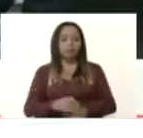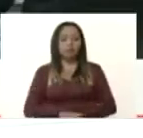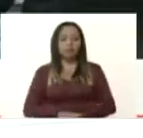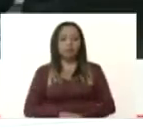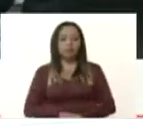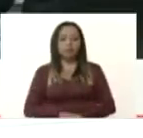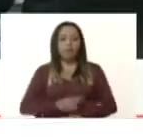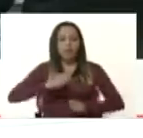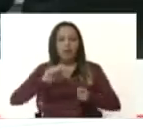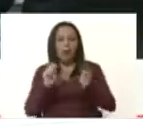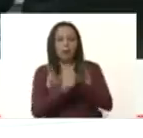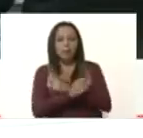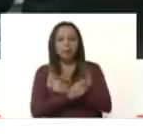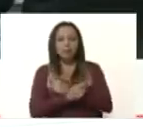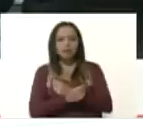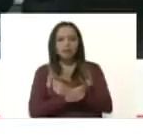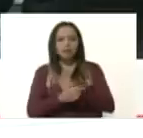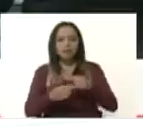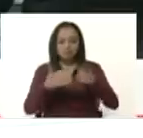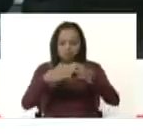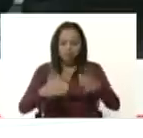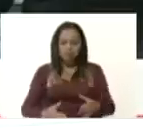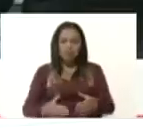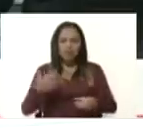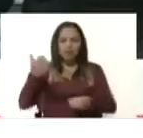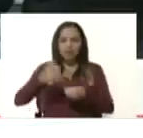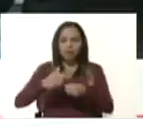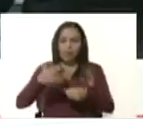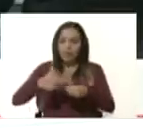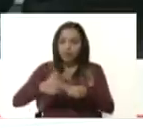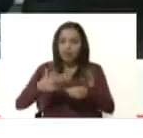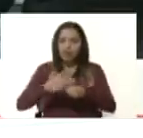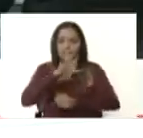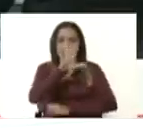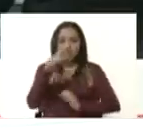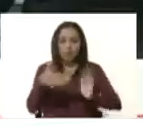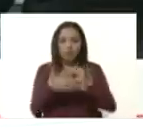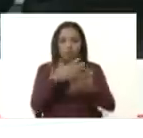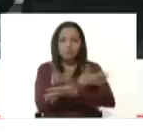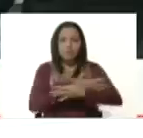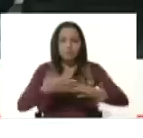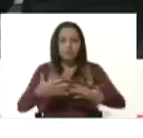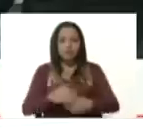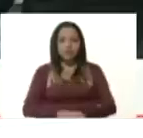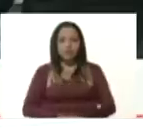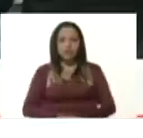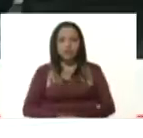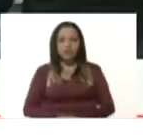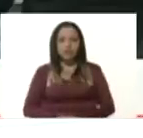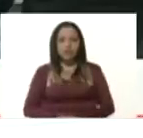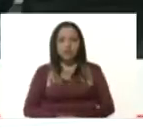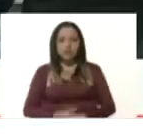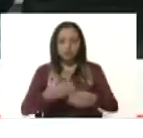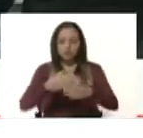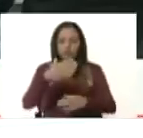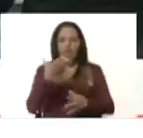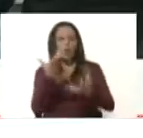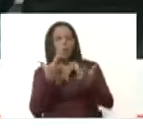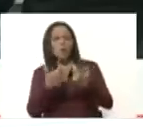Si lo convirtiéramos en barriles de petróleo, 5.000 millones de barriles, ¿de cuánto estaríamos hablando,